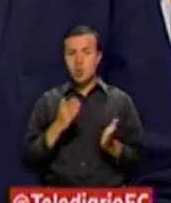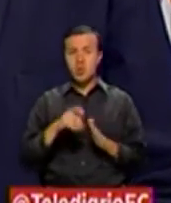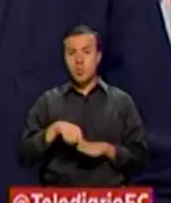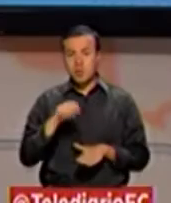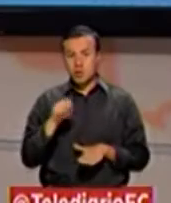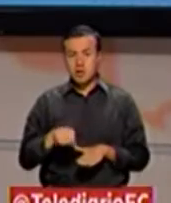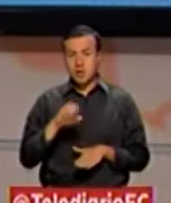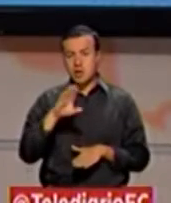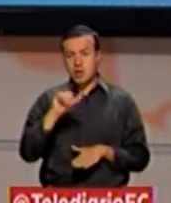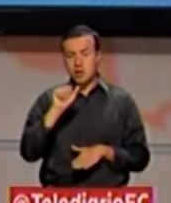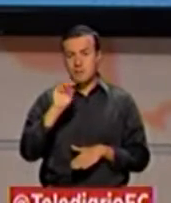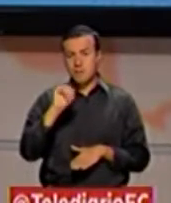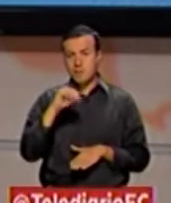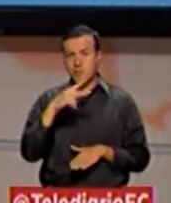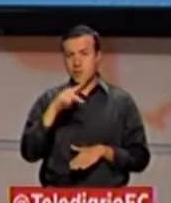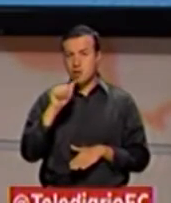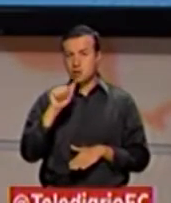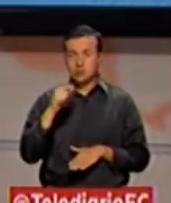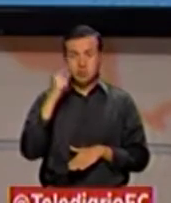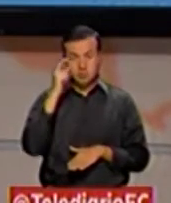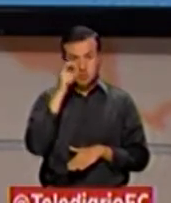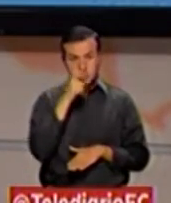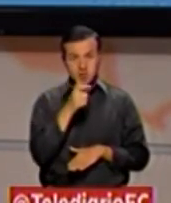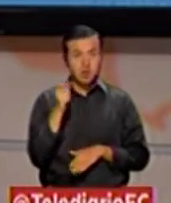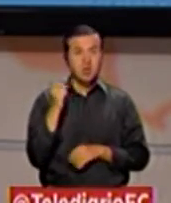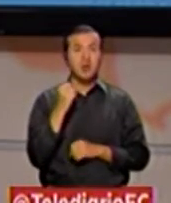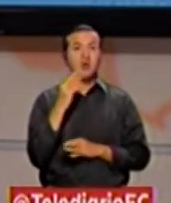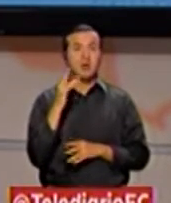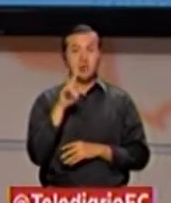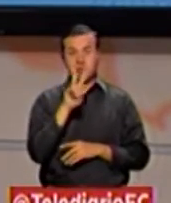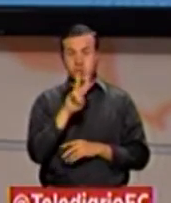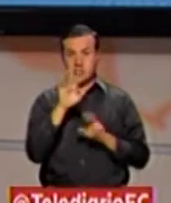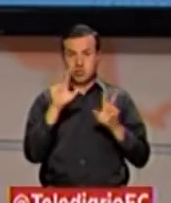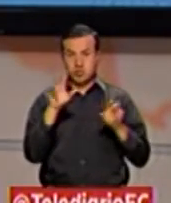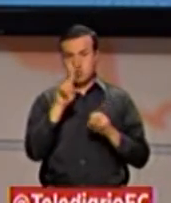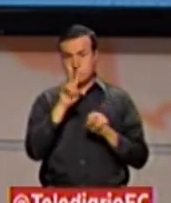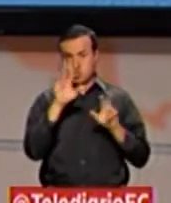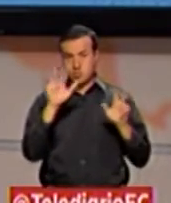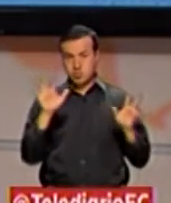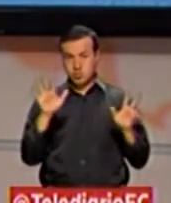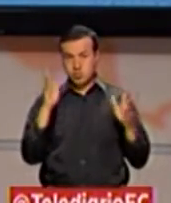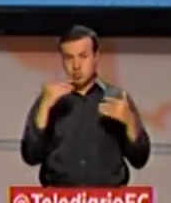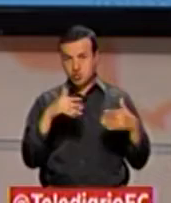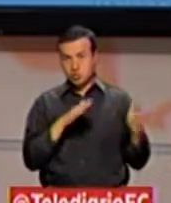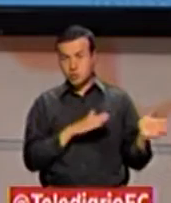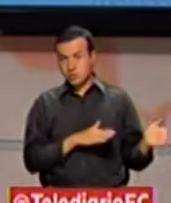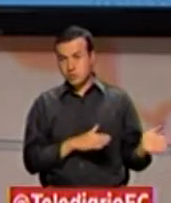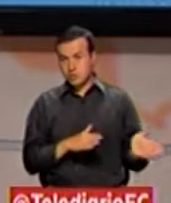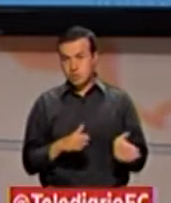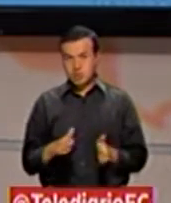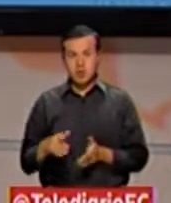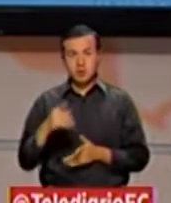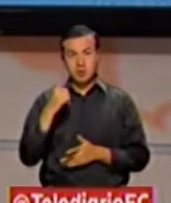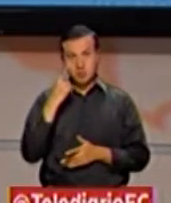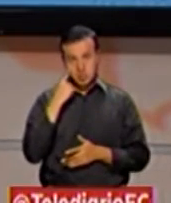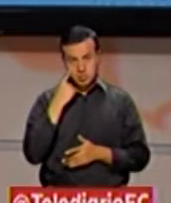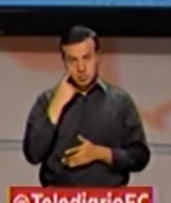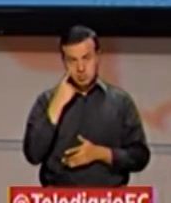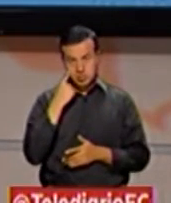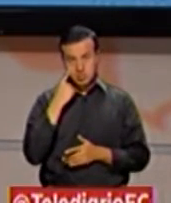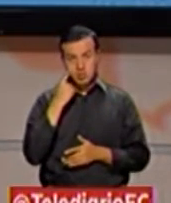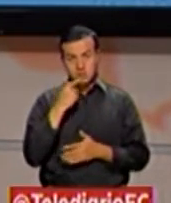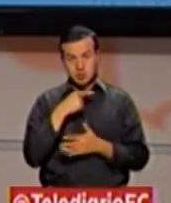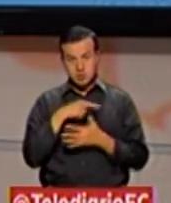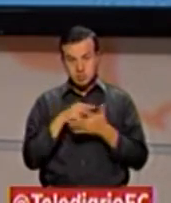Camacho? Mire, la Fiscalía presentó alrededor de 28 elementos de convicción que se van a transformar en